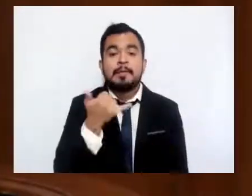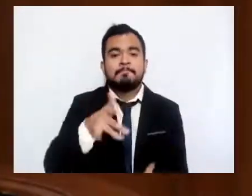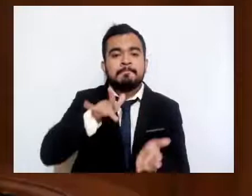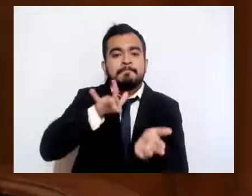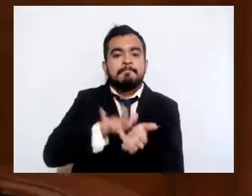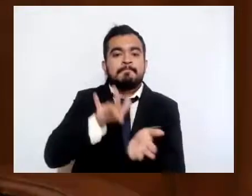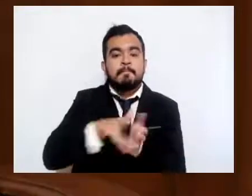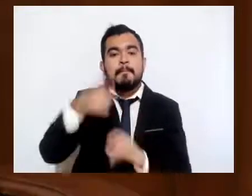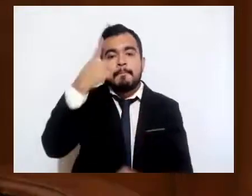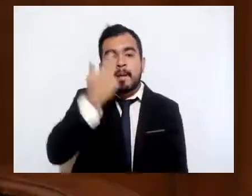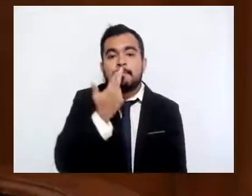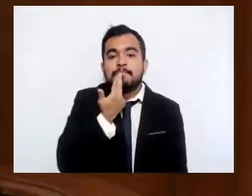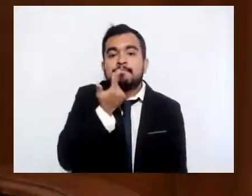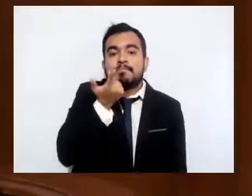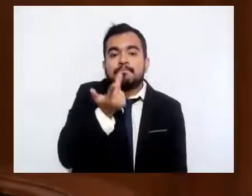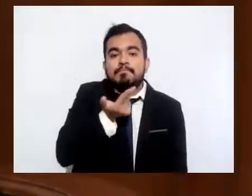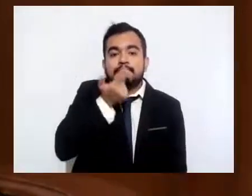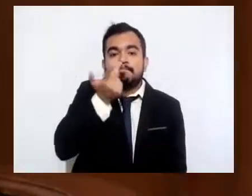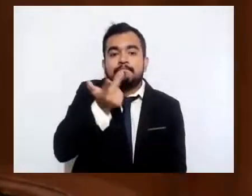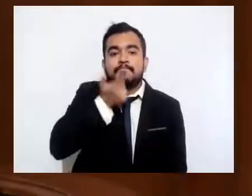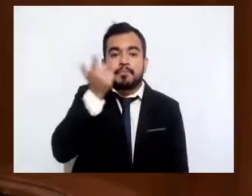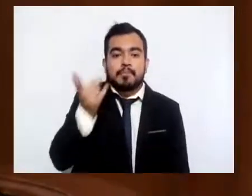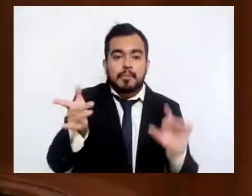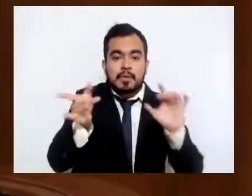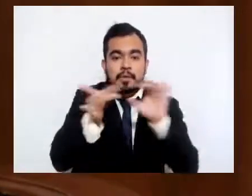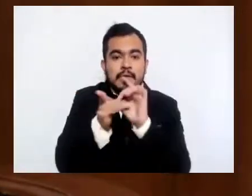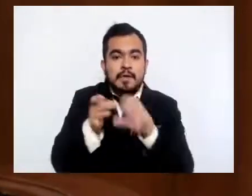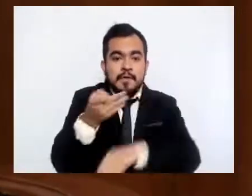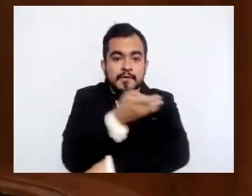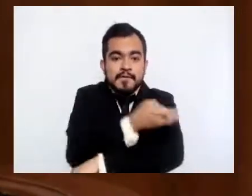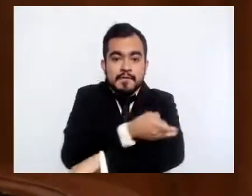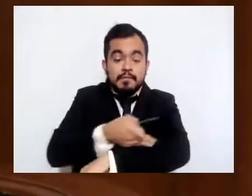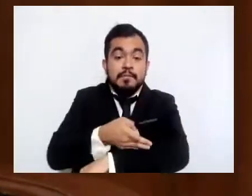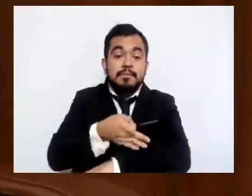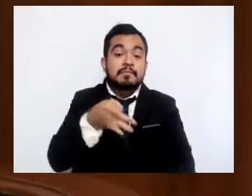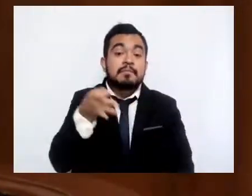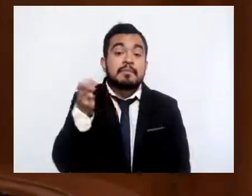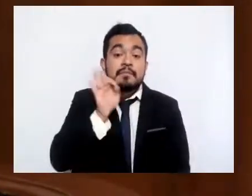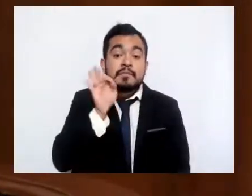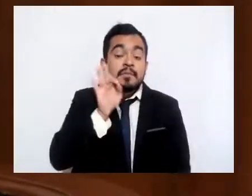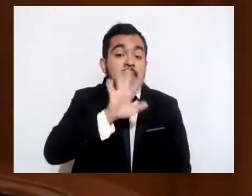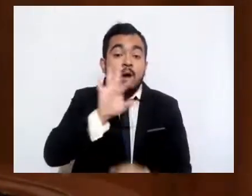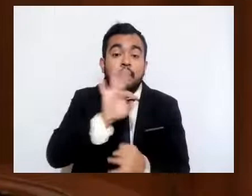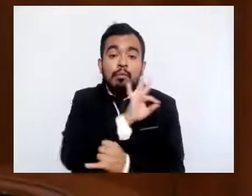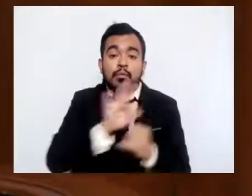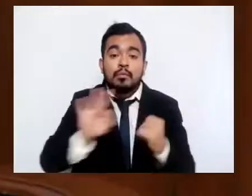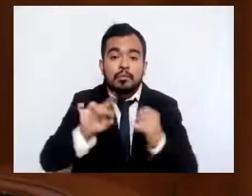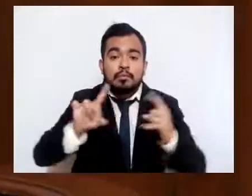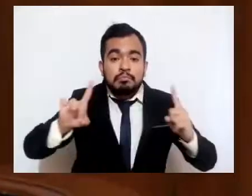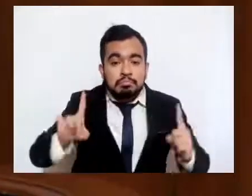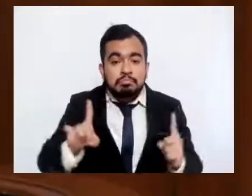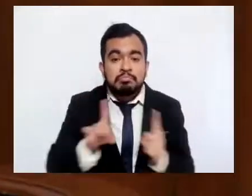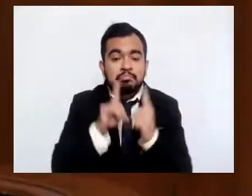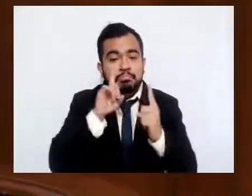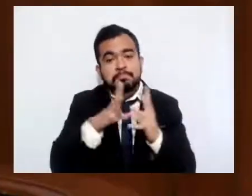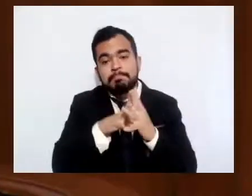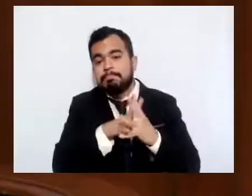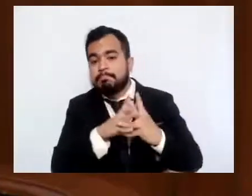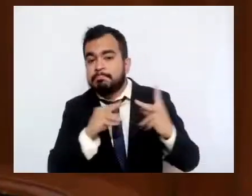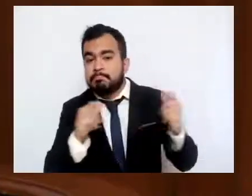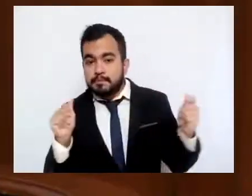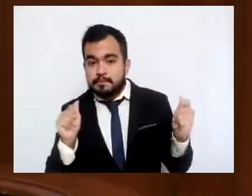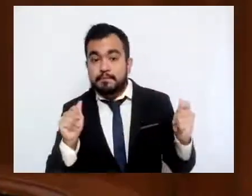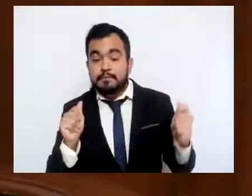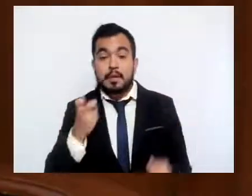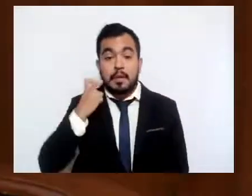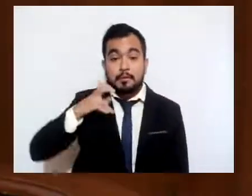familiar y quizá la única oportunidad de volver a encontrarse. Por lo anteriormente expuesto, se somete a la